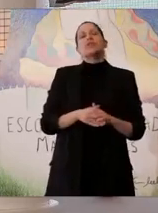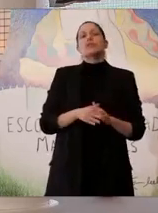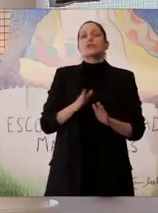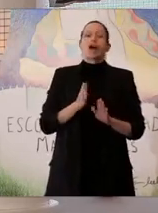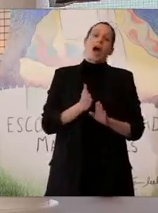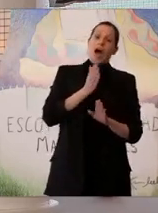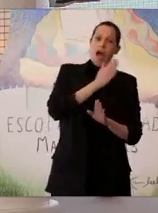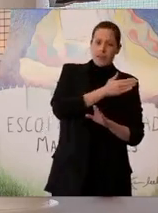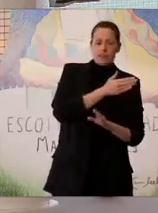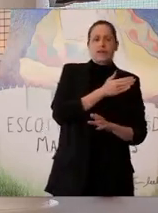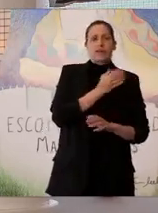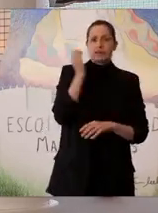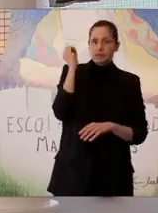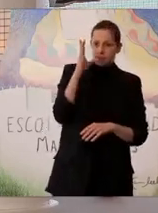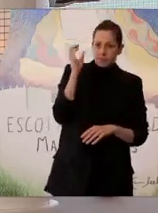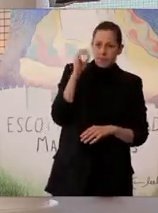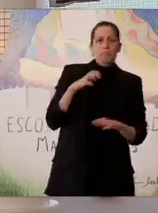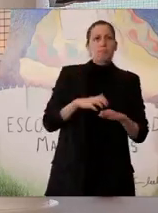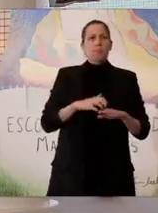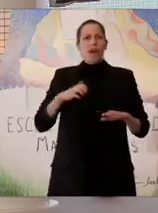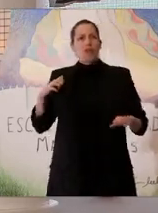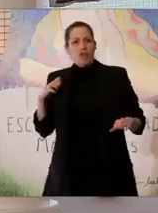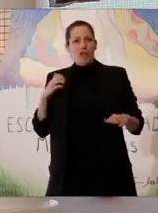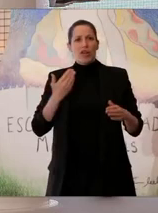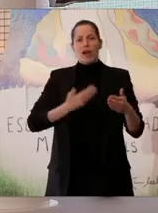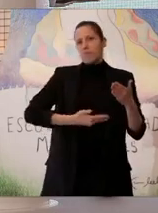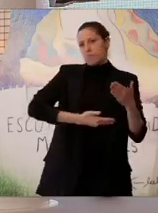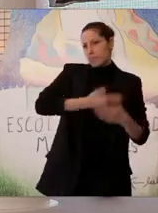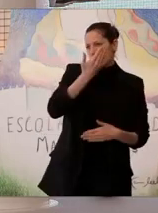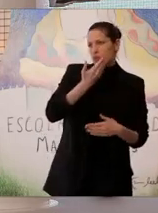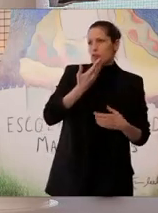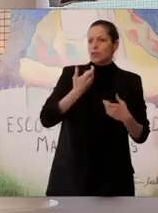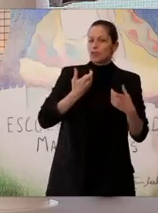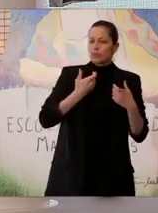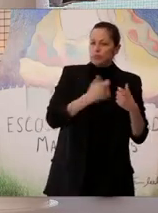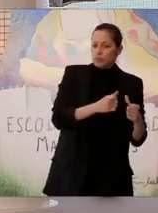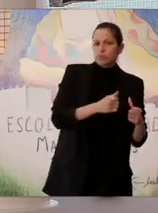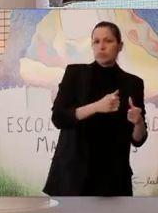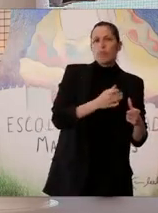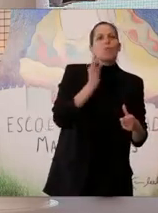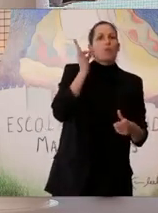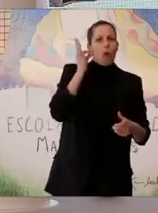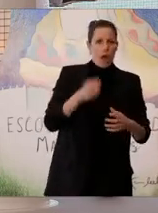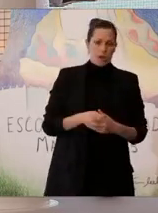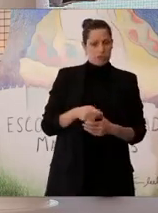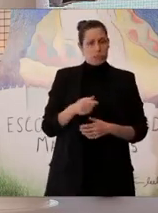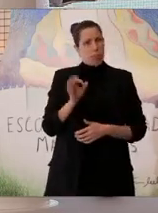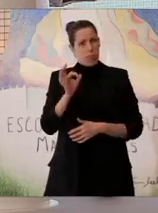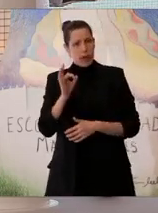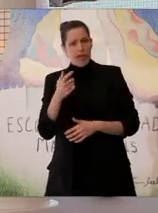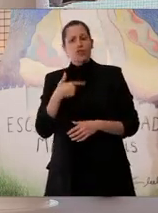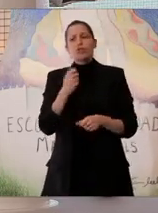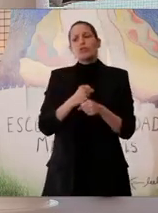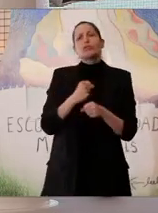las redacciones están compuestas por mujeres. Y tiene razón, yo trabajo en el Faro de Vigo y la